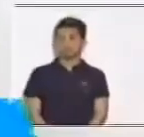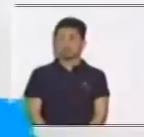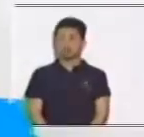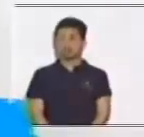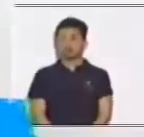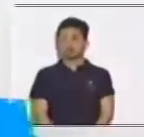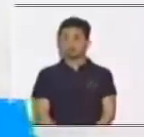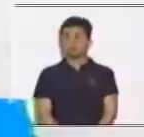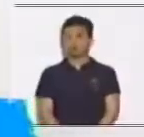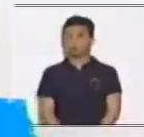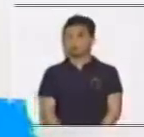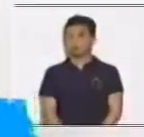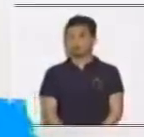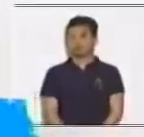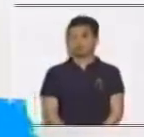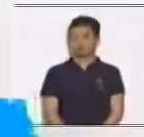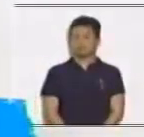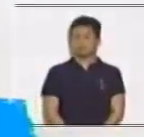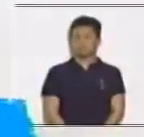Escaleno.